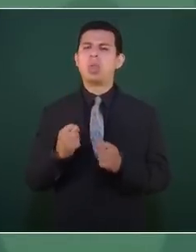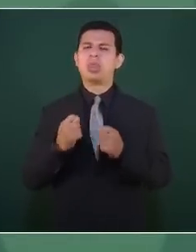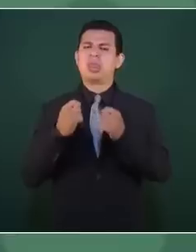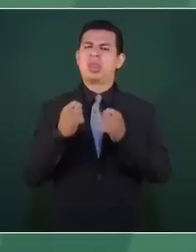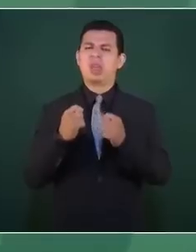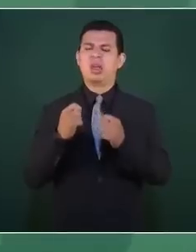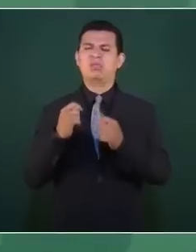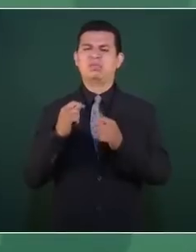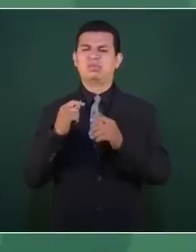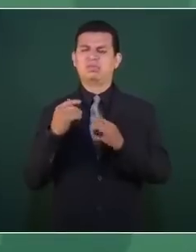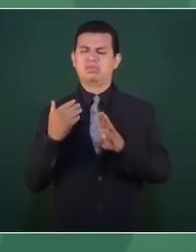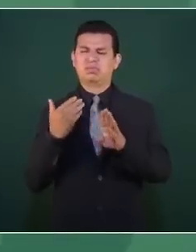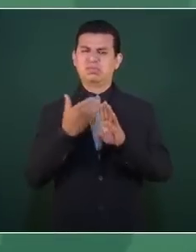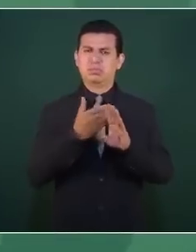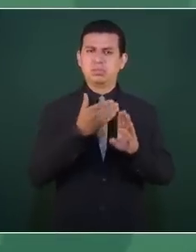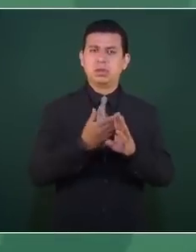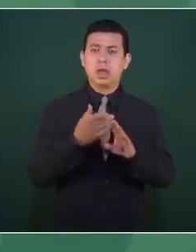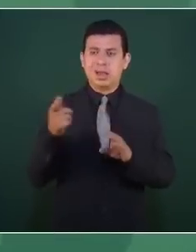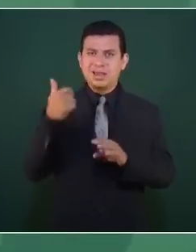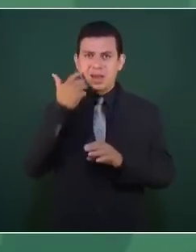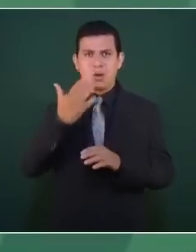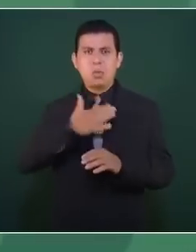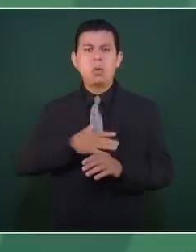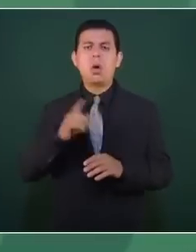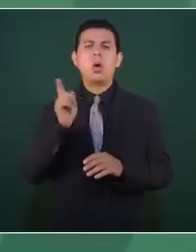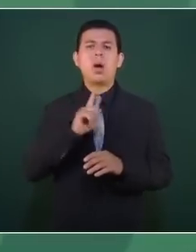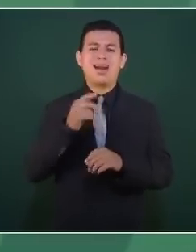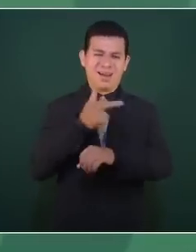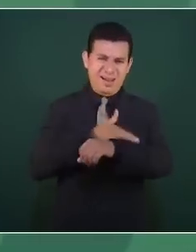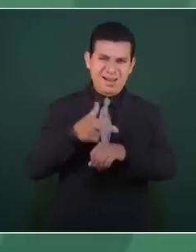voluntad de hacer justicia.